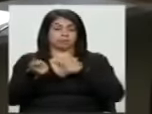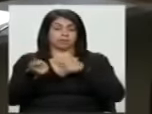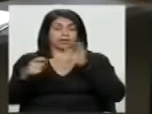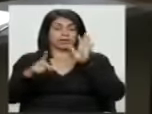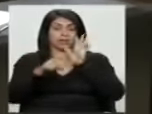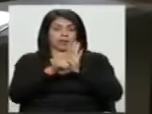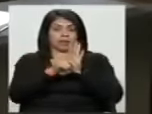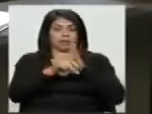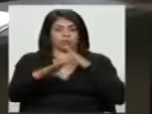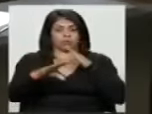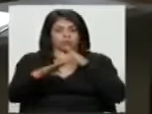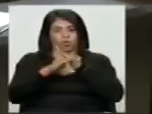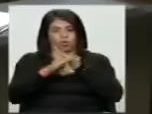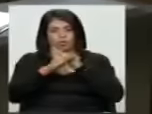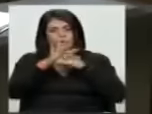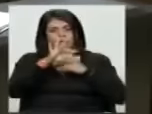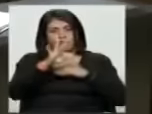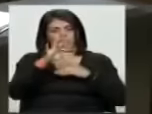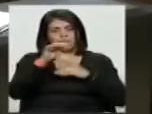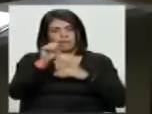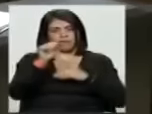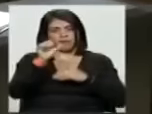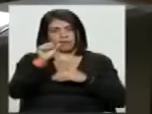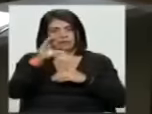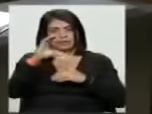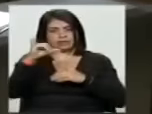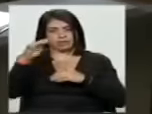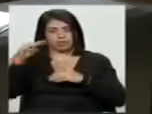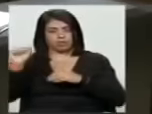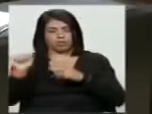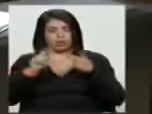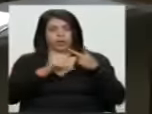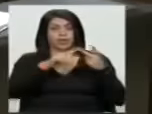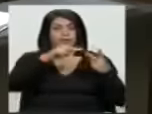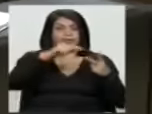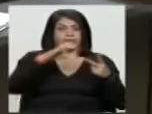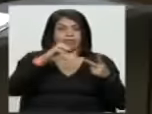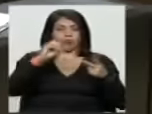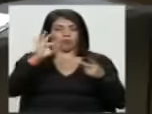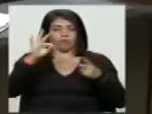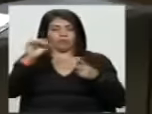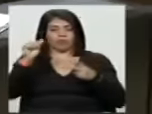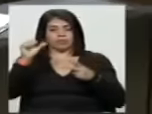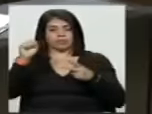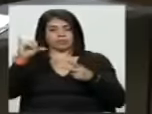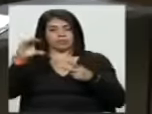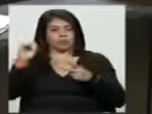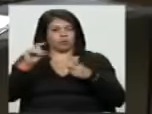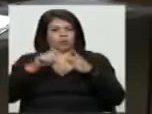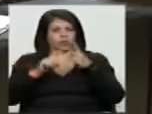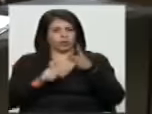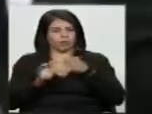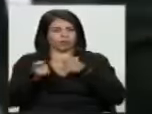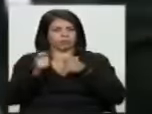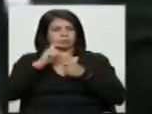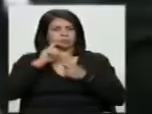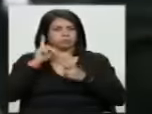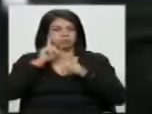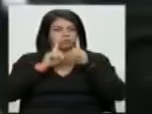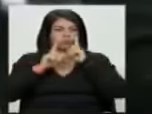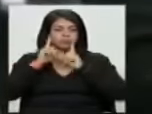ley contra el fascismo, neofascismo y expresiones similares. La vicepresidenta hizo una